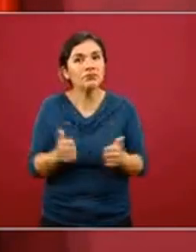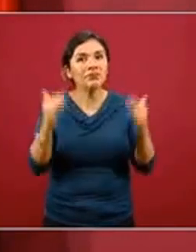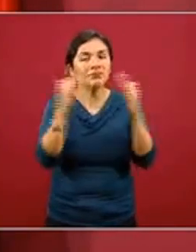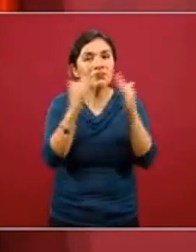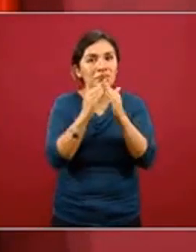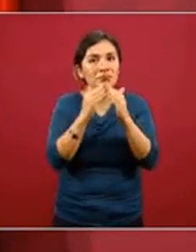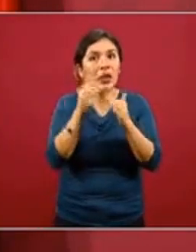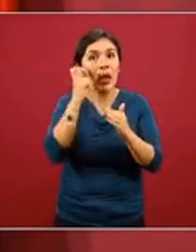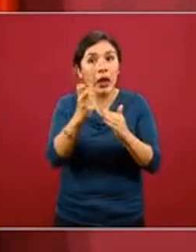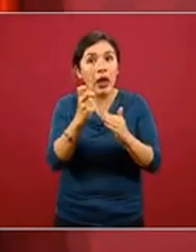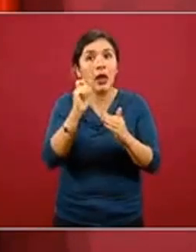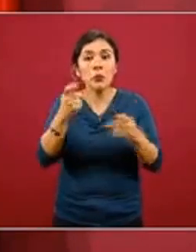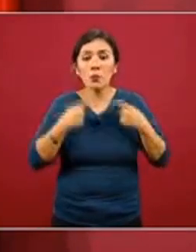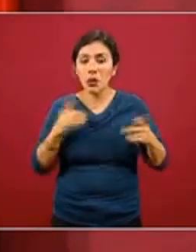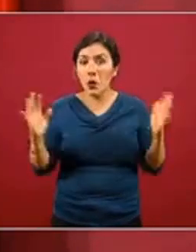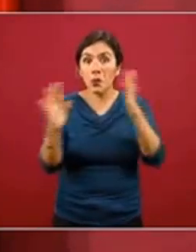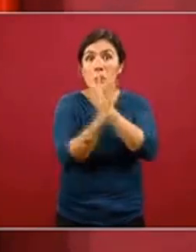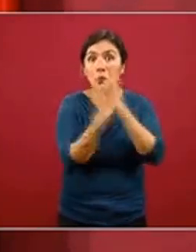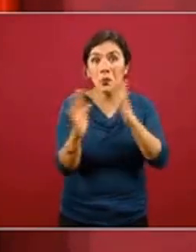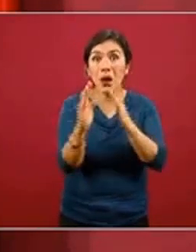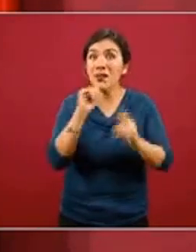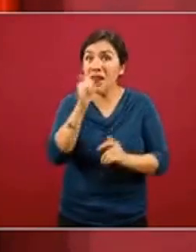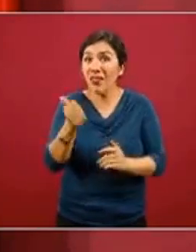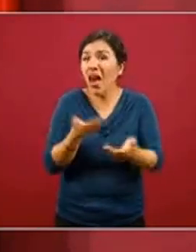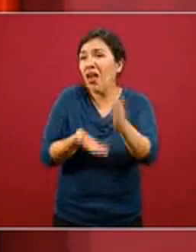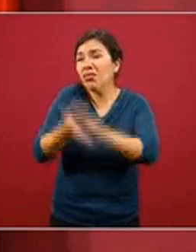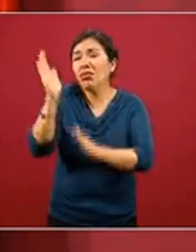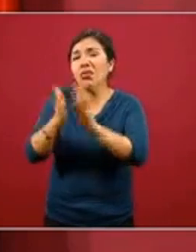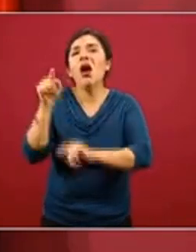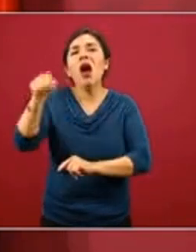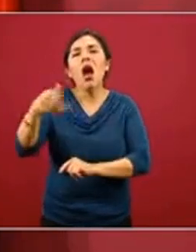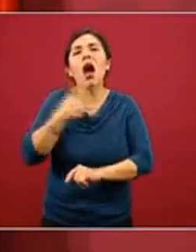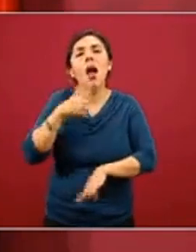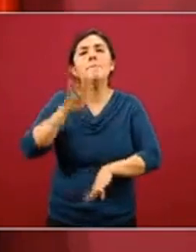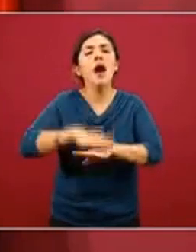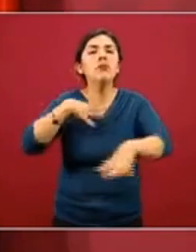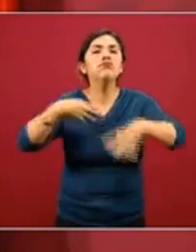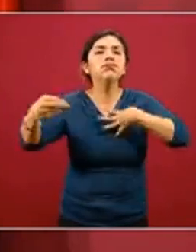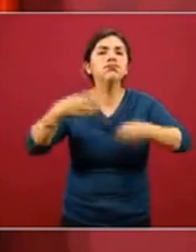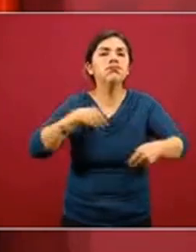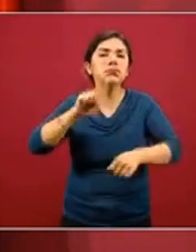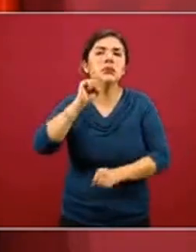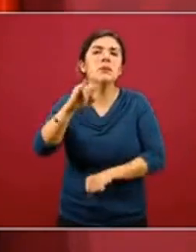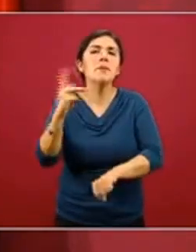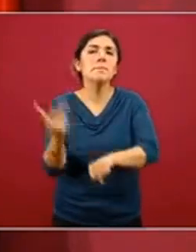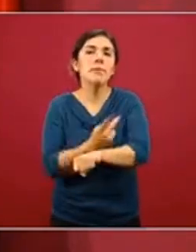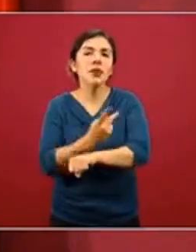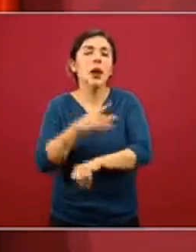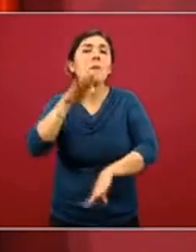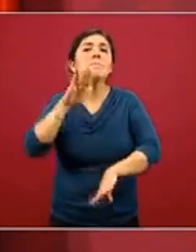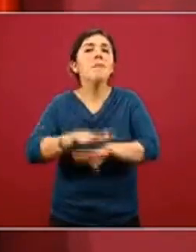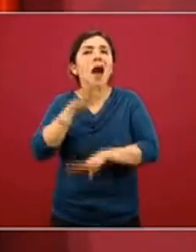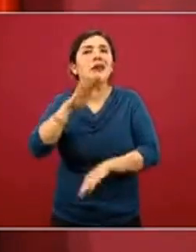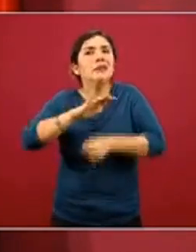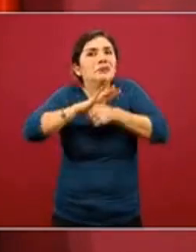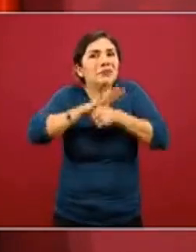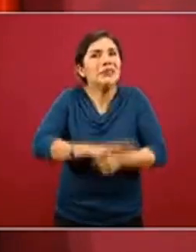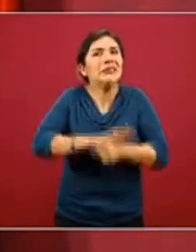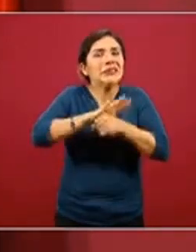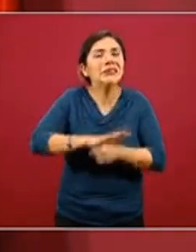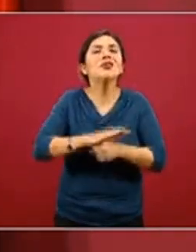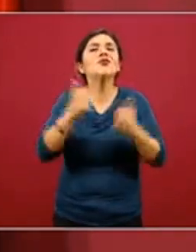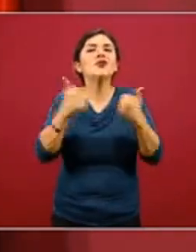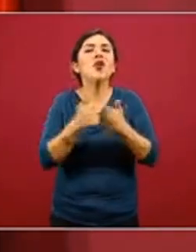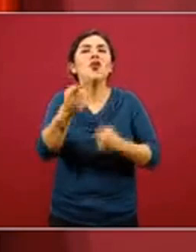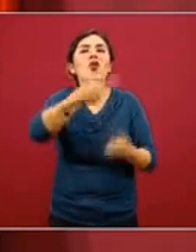reduce sustantivamente la movilidad, ocurre que hay más casos y más contagios y hay una mayor presión